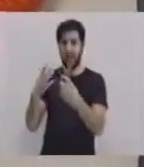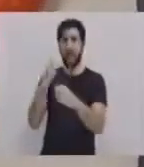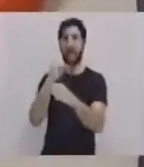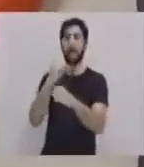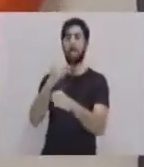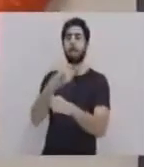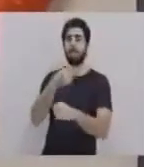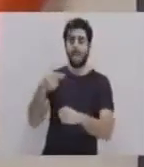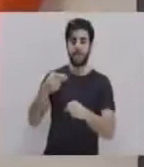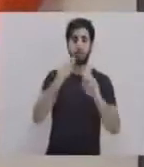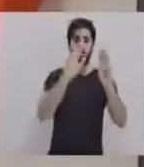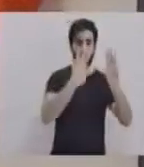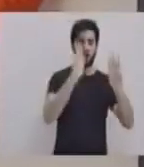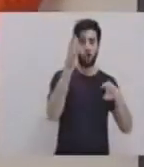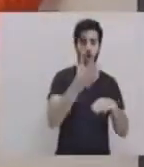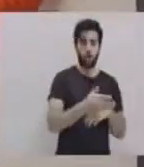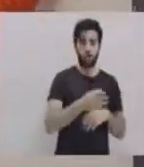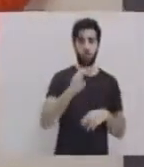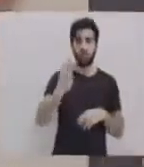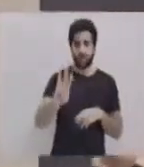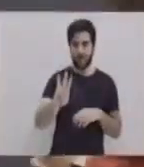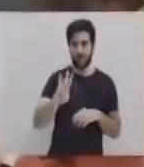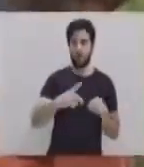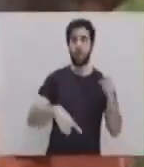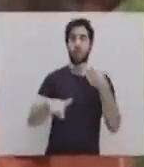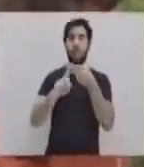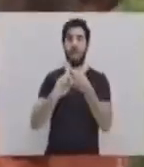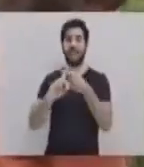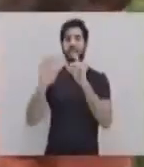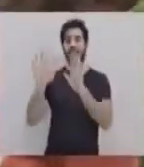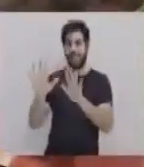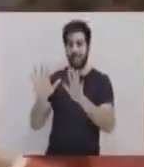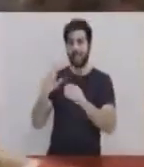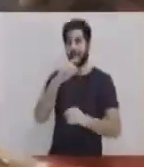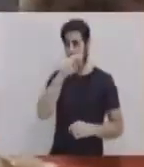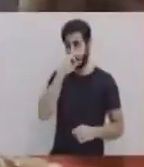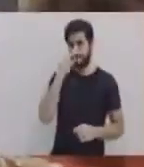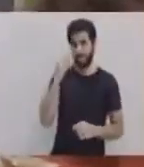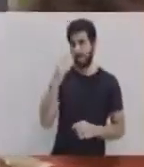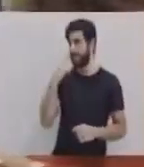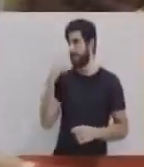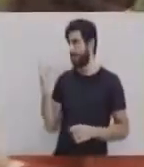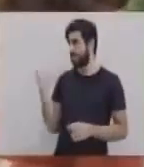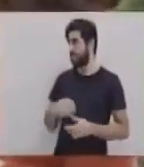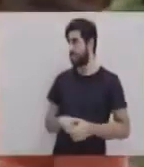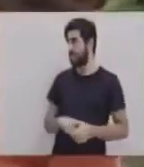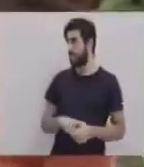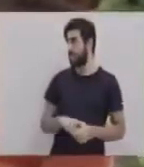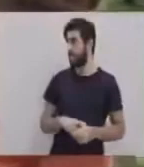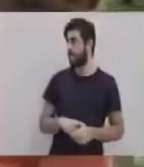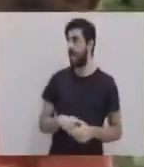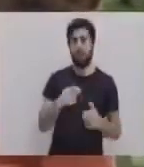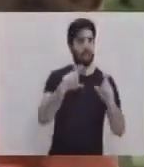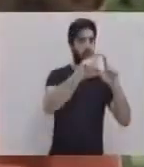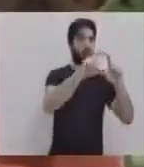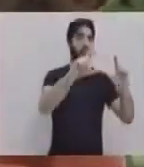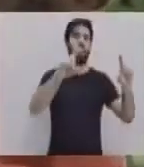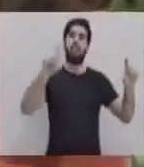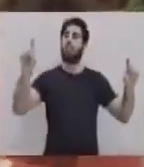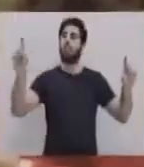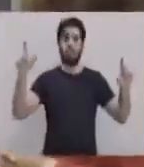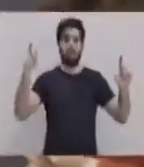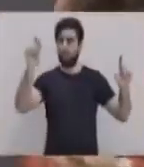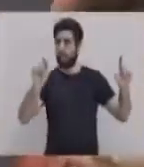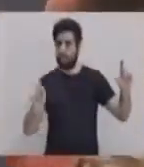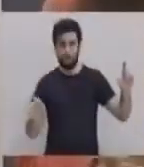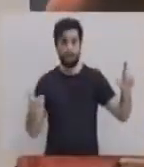por 8 tercios, menos 8 tercios, más 10. Más casi que no nos